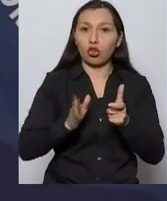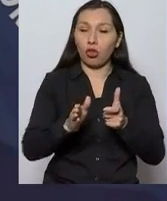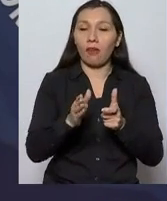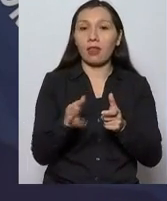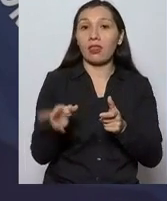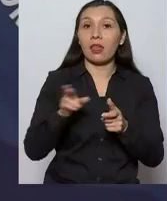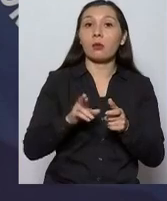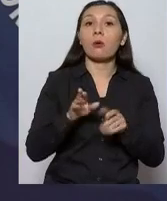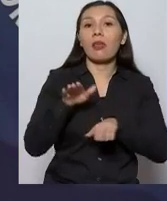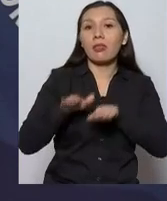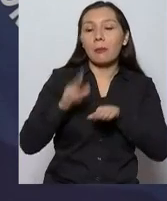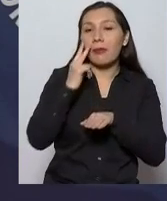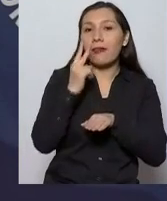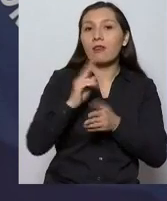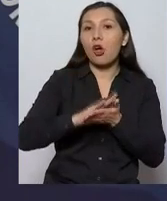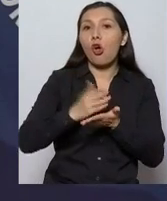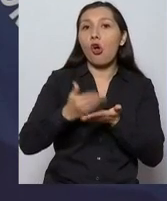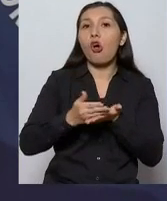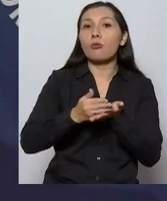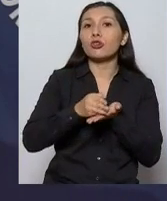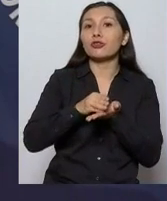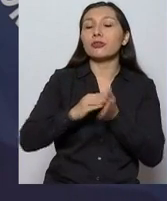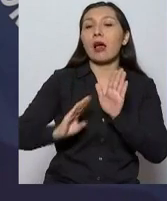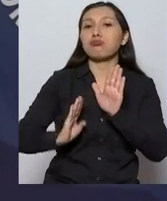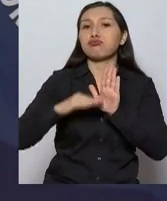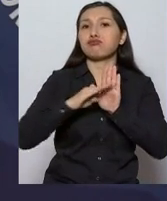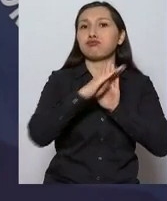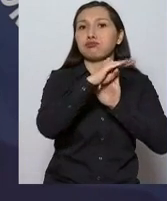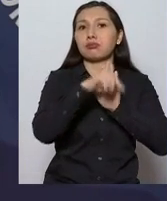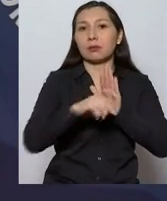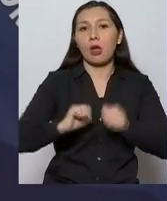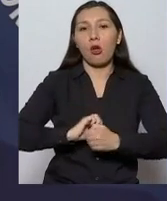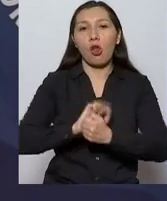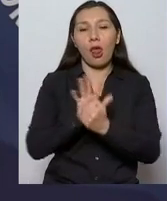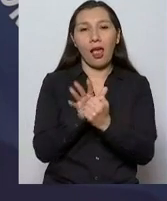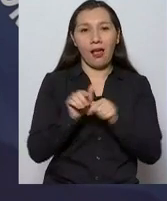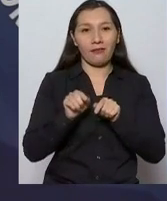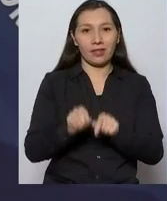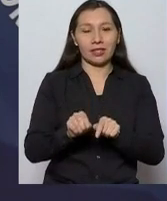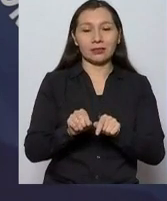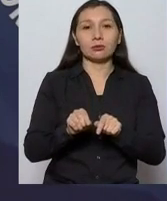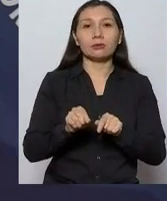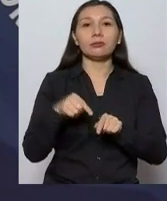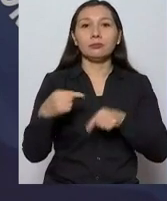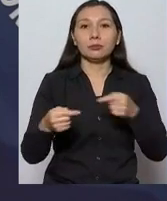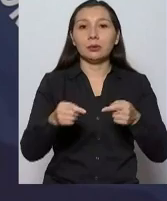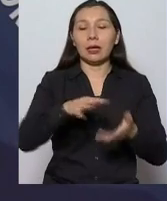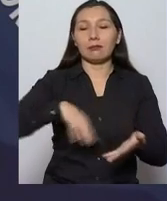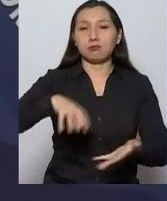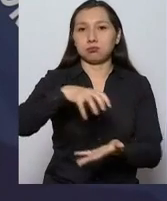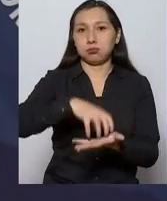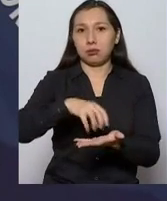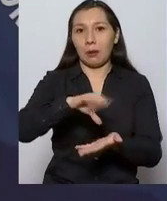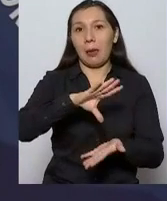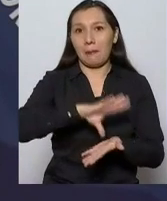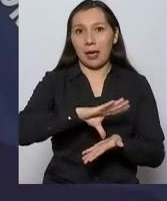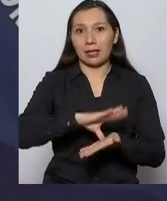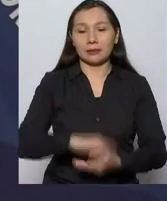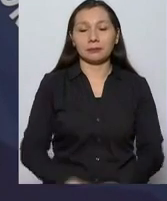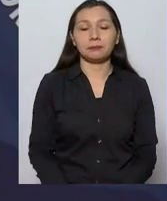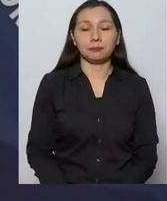nuevo, producto de cómo evolucione la pandemia de coronavirus en nuestro